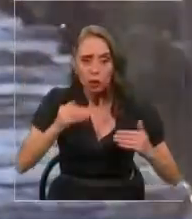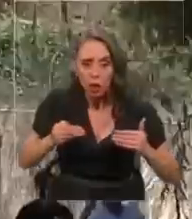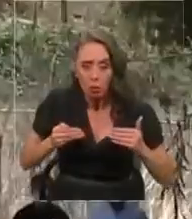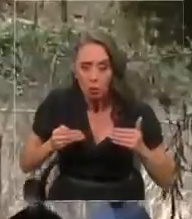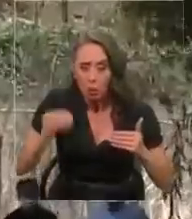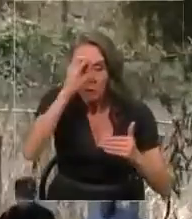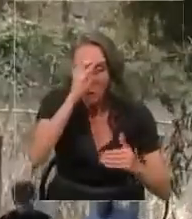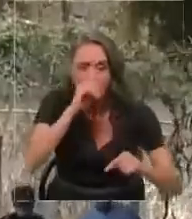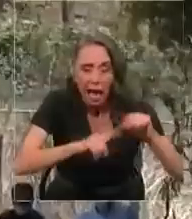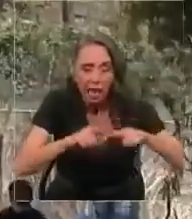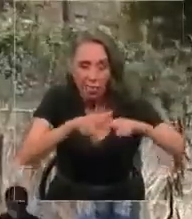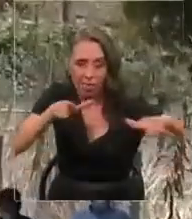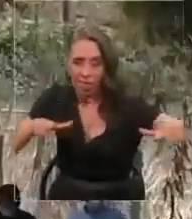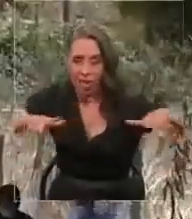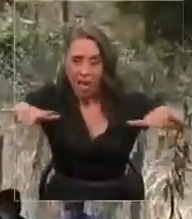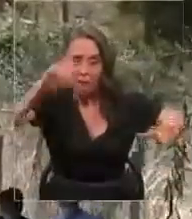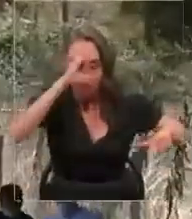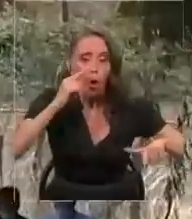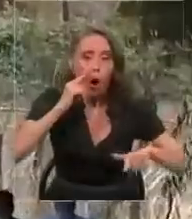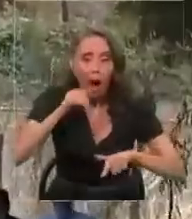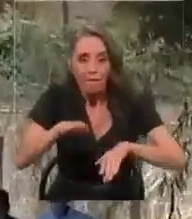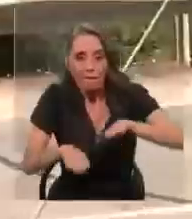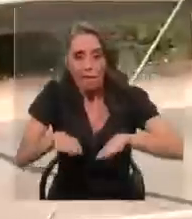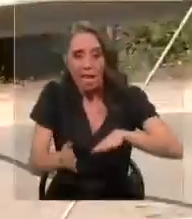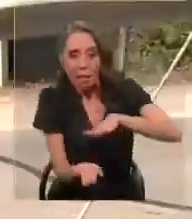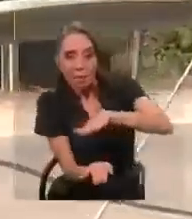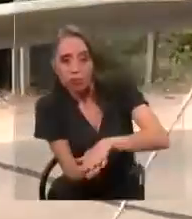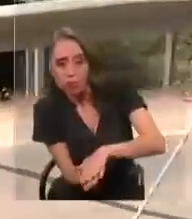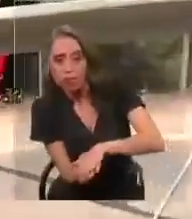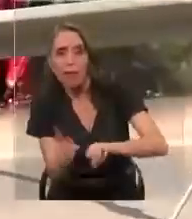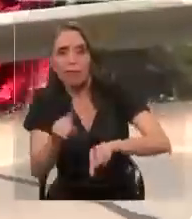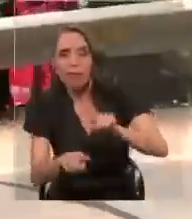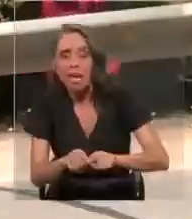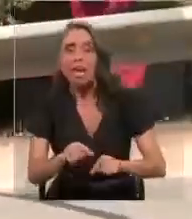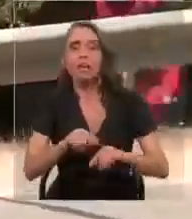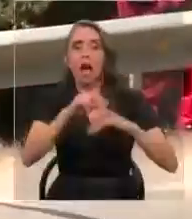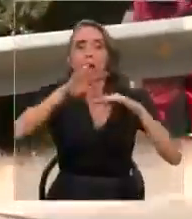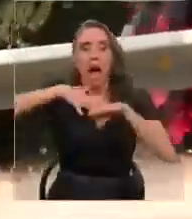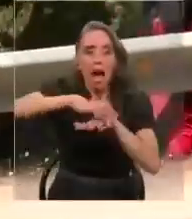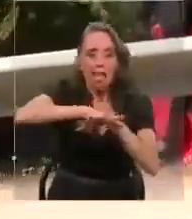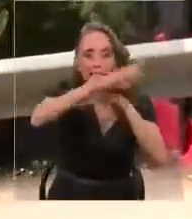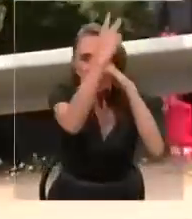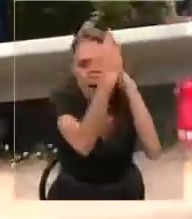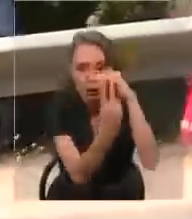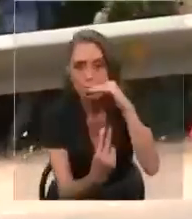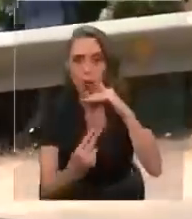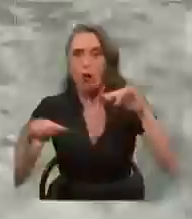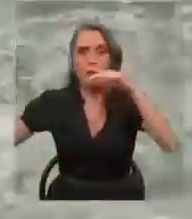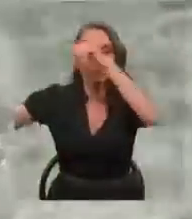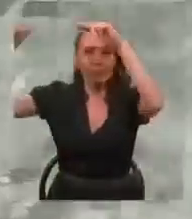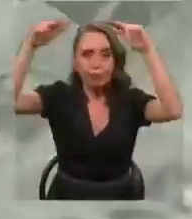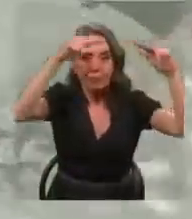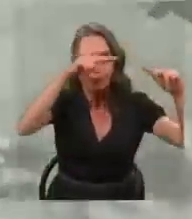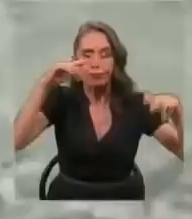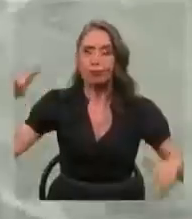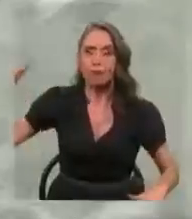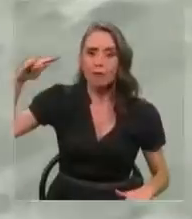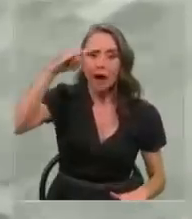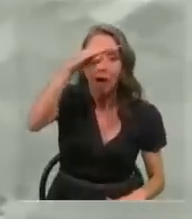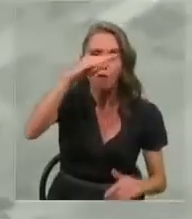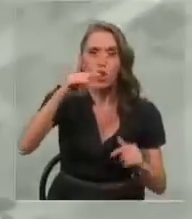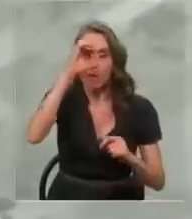rastreando el terreno y buscando huellas, pistas o indicios de Tomás por agua, tierra y aire. Su cuerpo fue hallado a